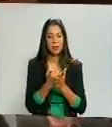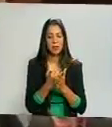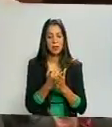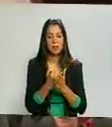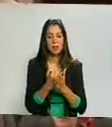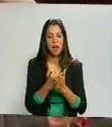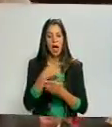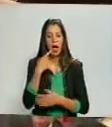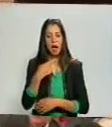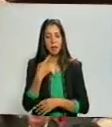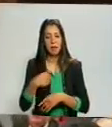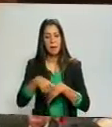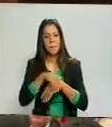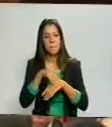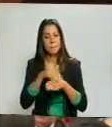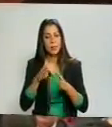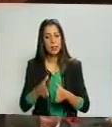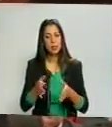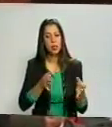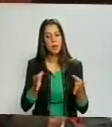lo decía el ministro Víctor Cano,